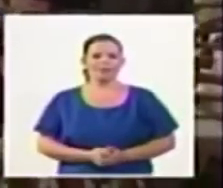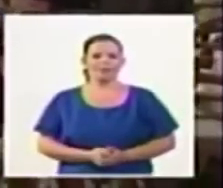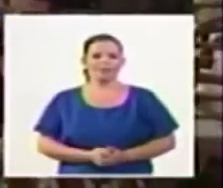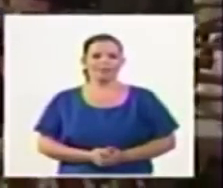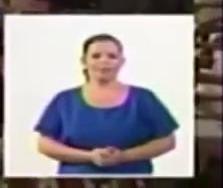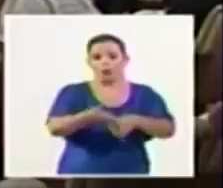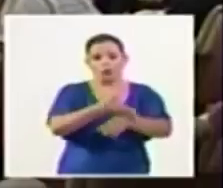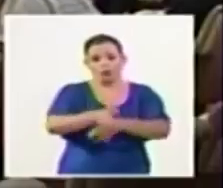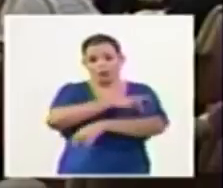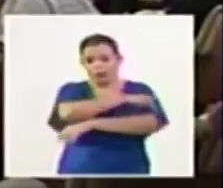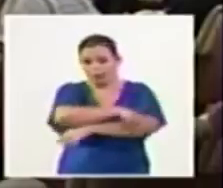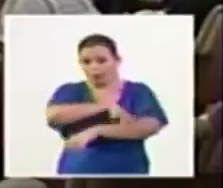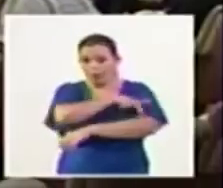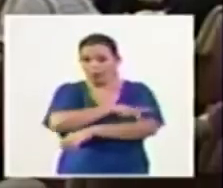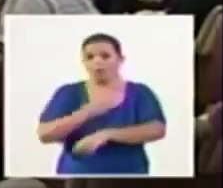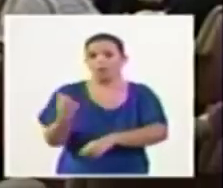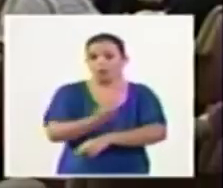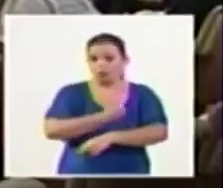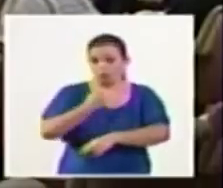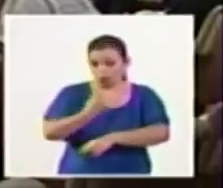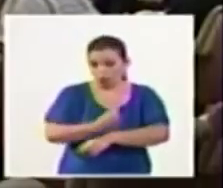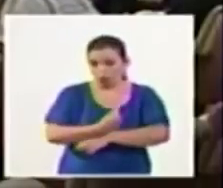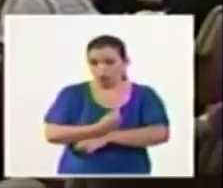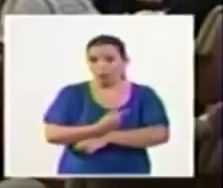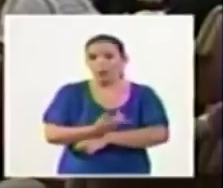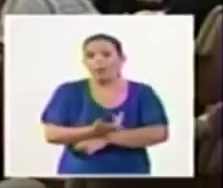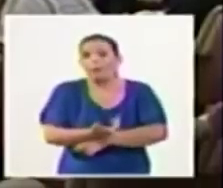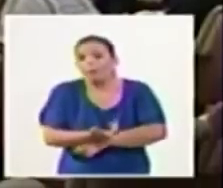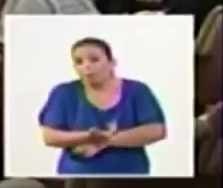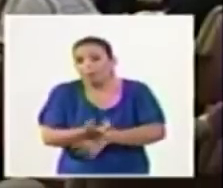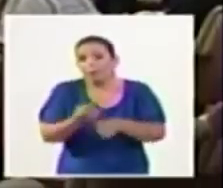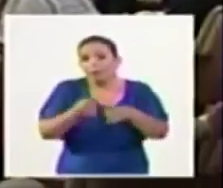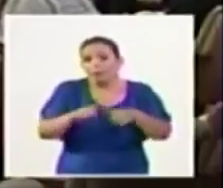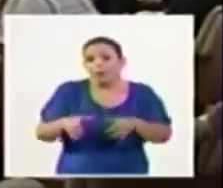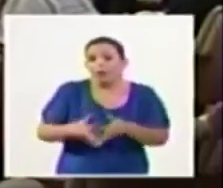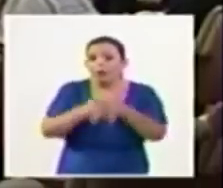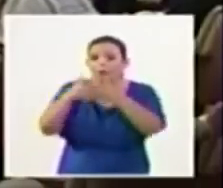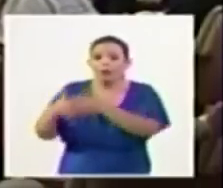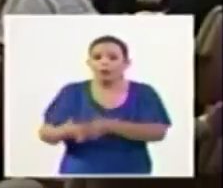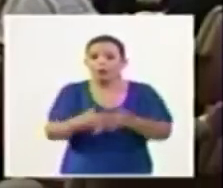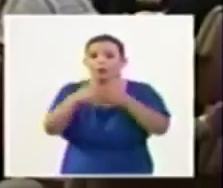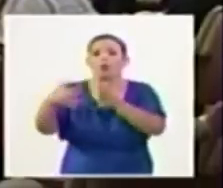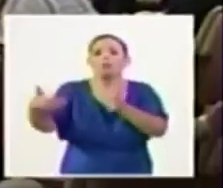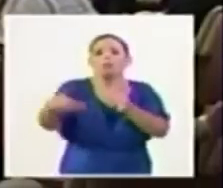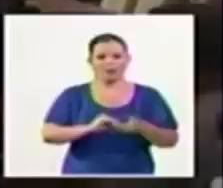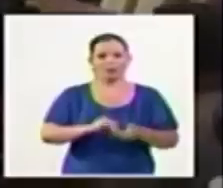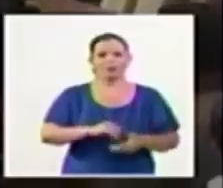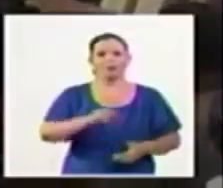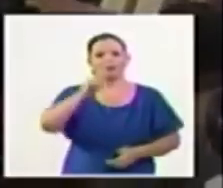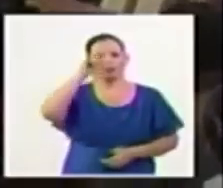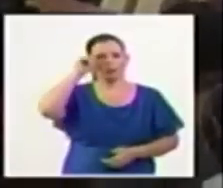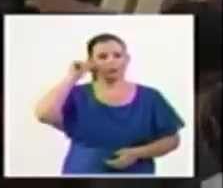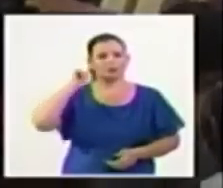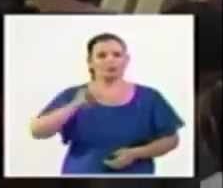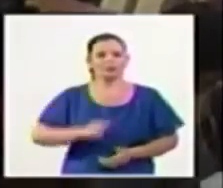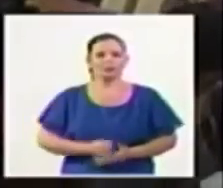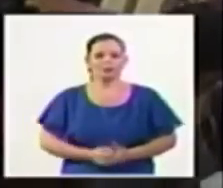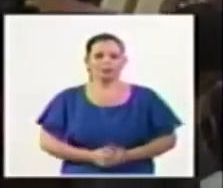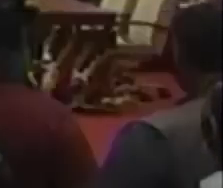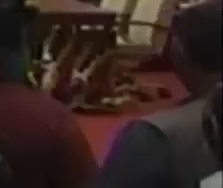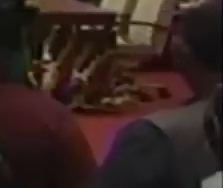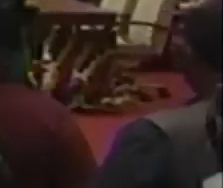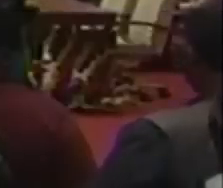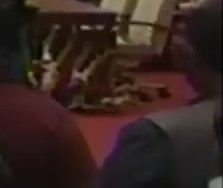América, ALBA. El Ministerio de Exteriores de Cuba informó este martes que durante el cónclave, las naciones que integran